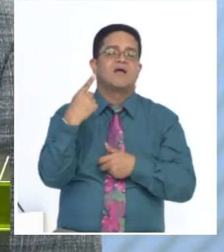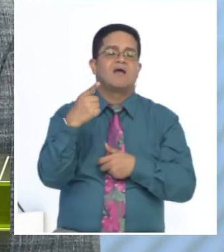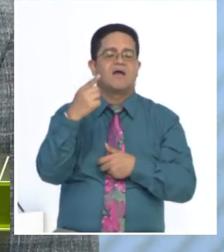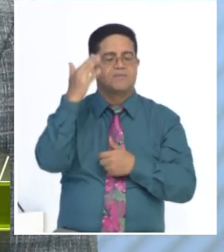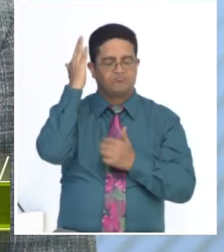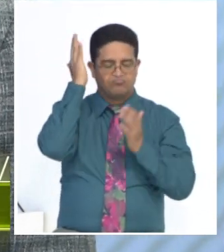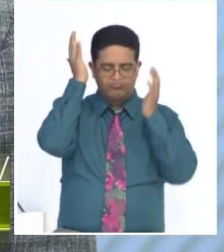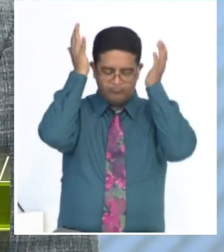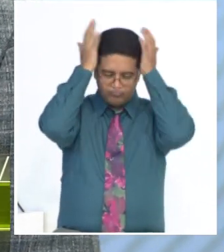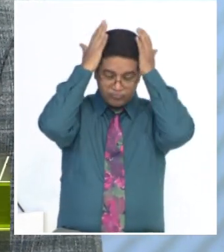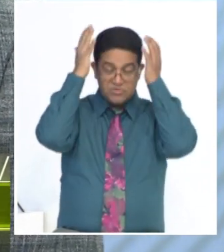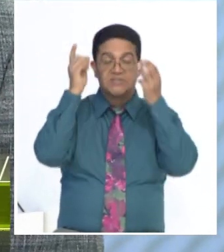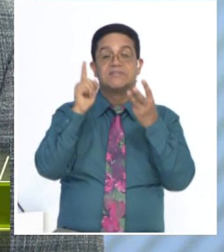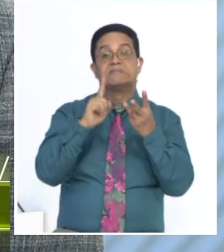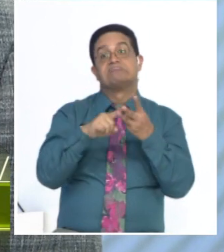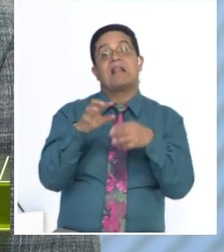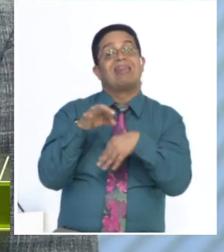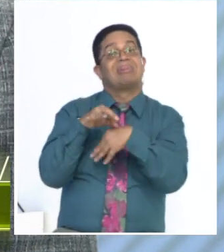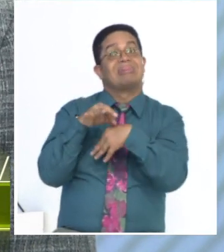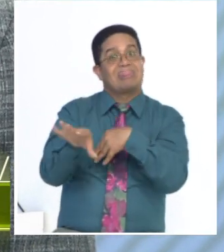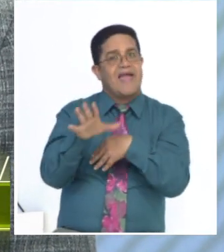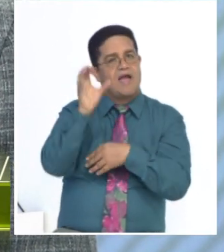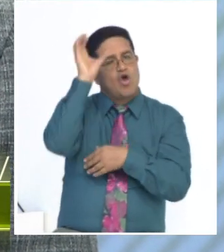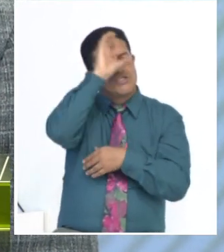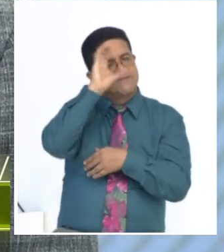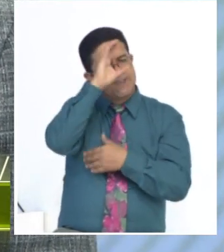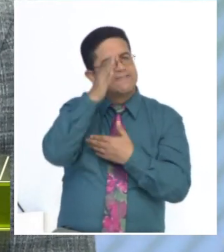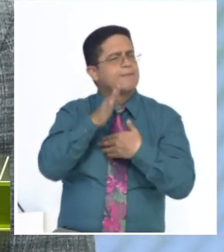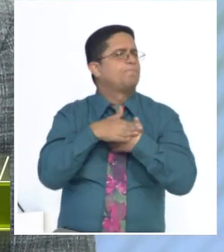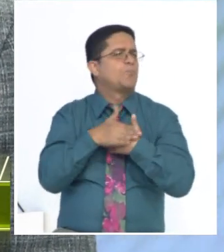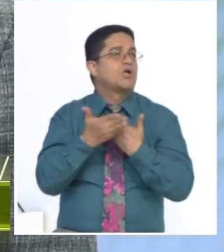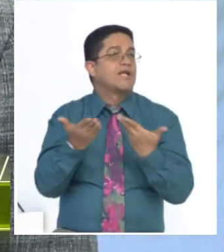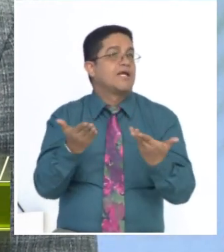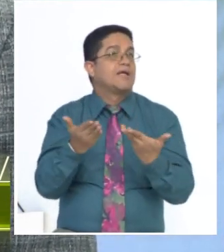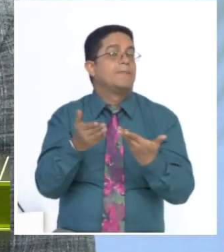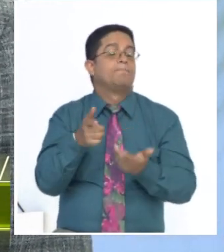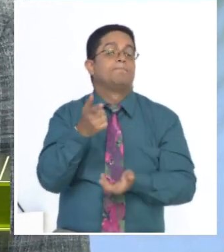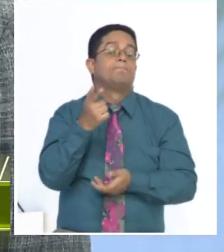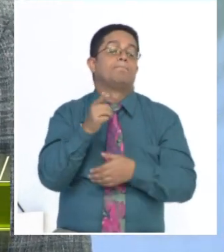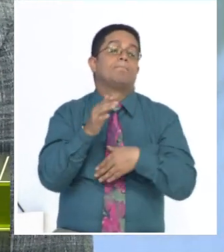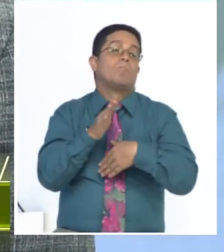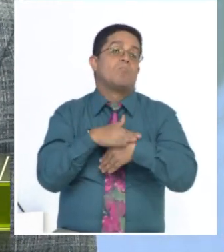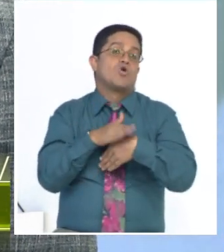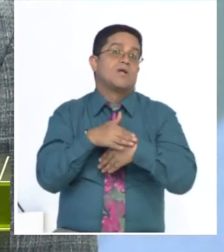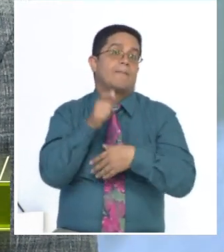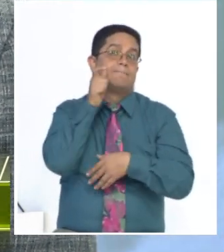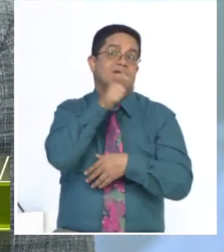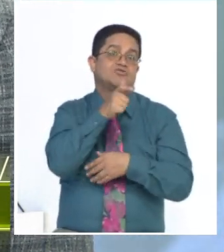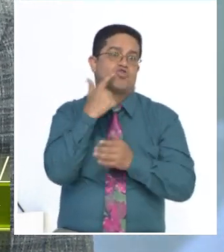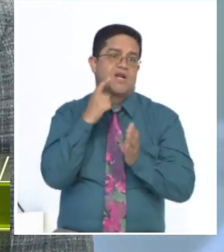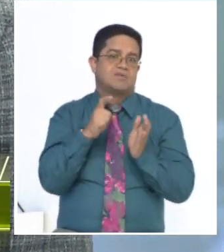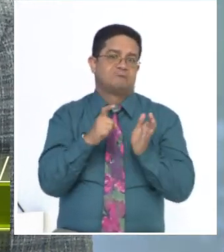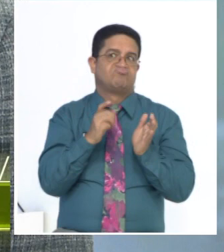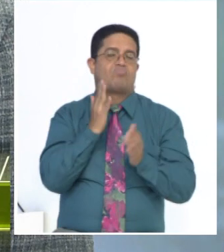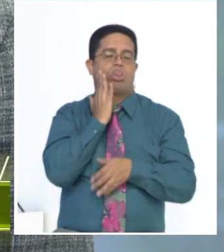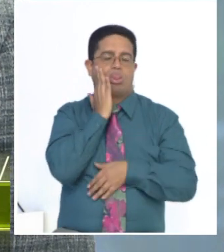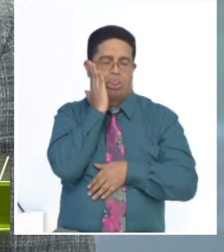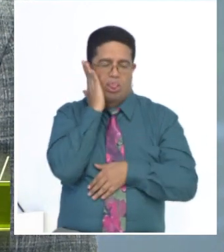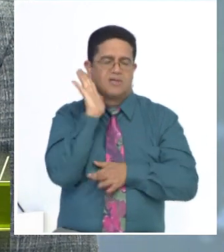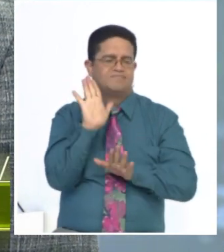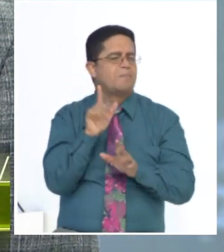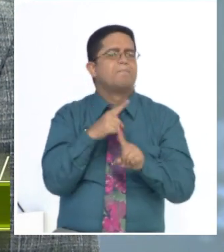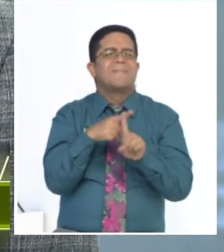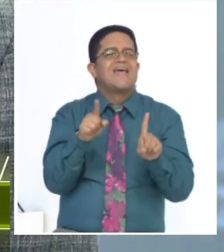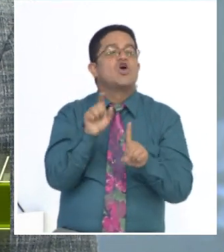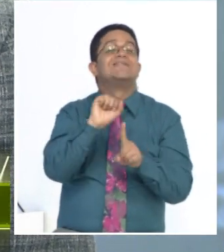una sedación consciente para que esta paciente pudiera beneficiarse de no recibir anestesia general. Hay casos muy puntuales en los que